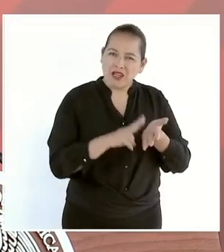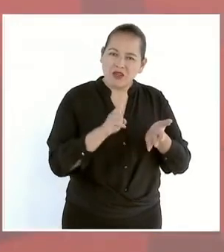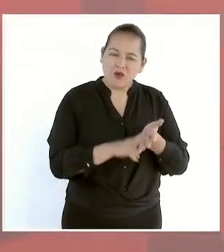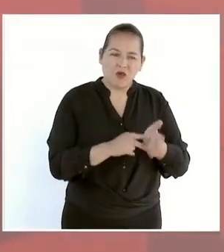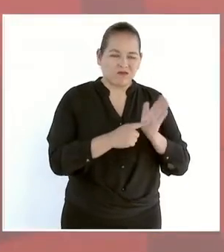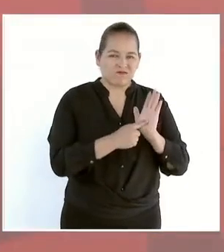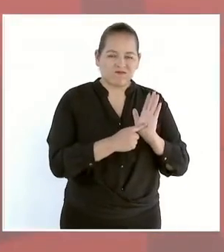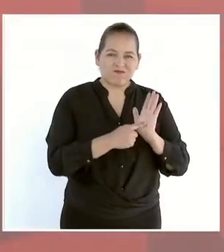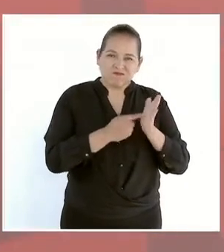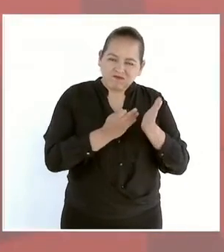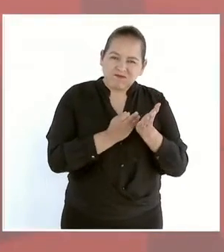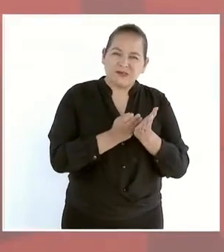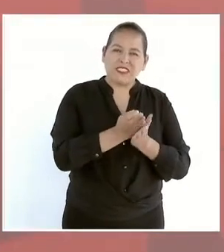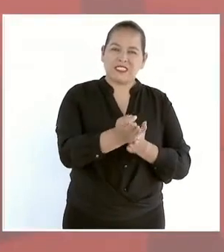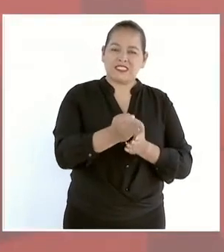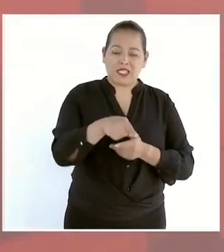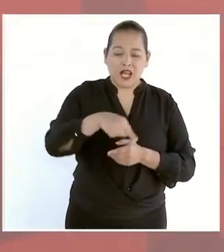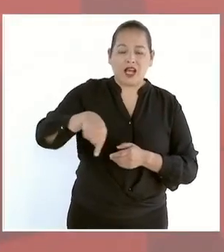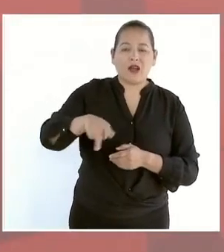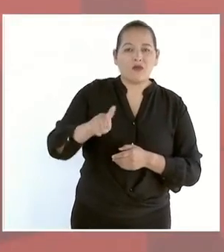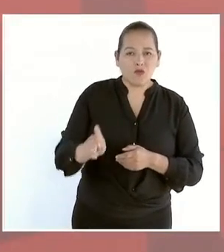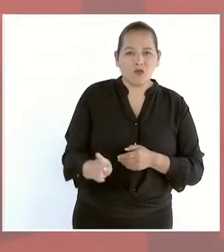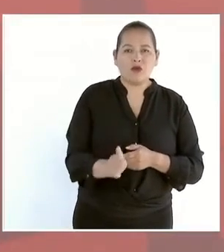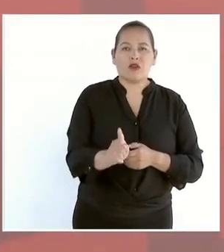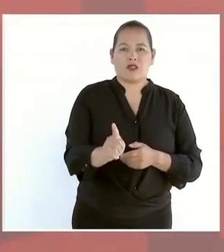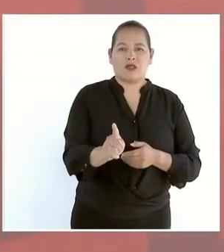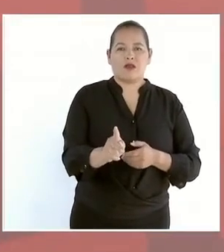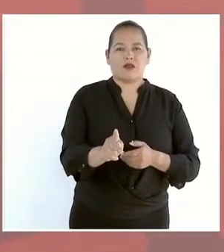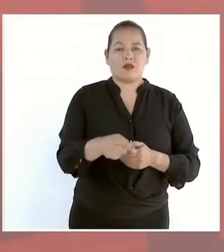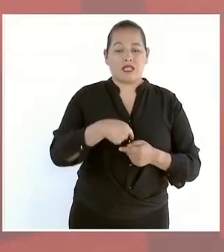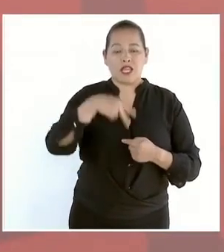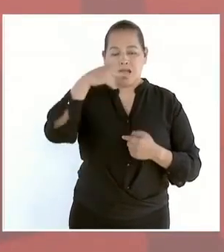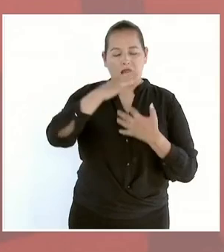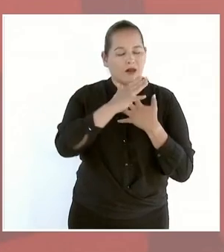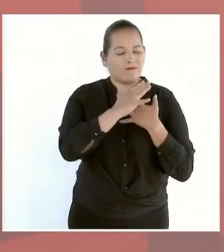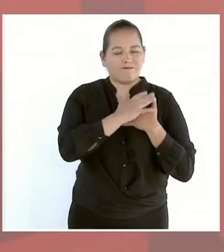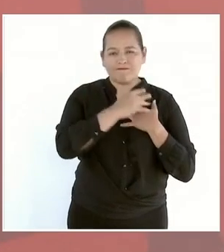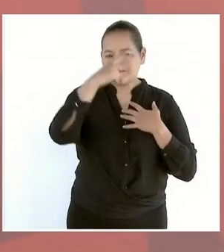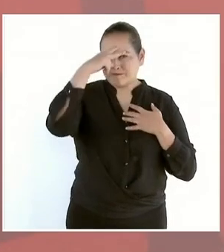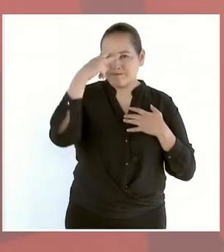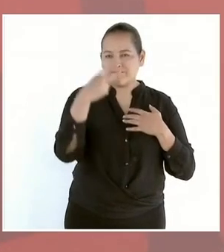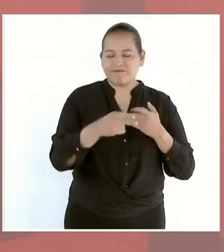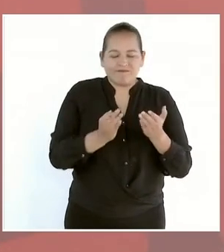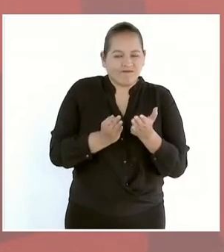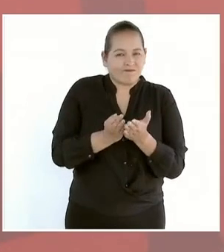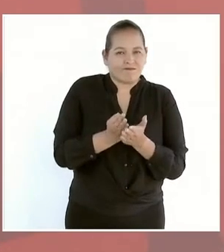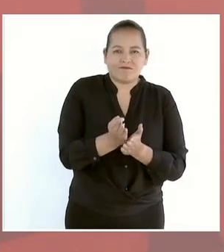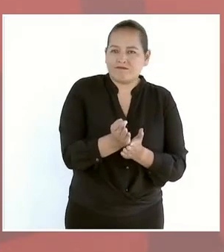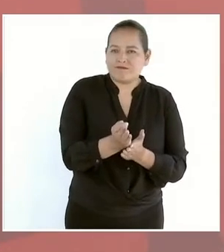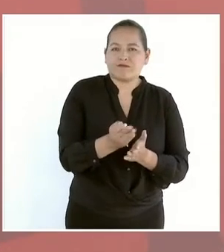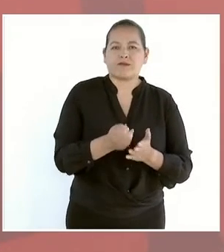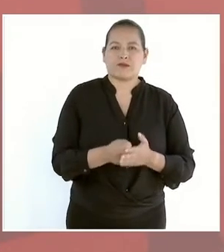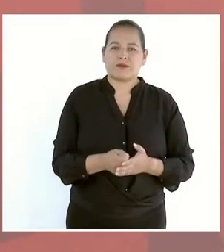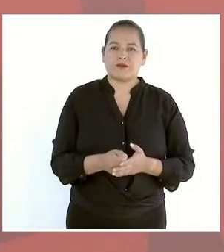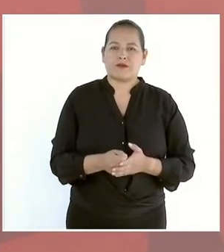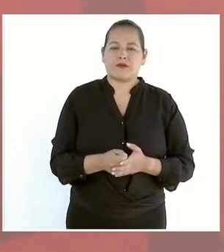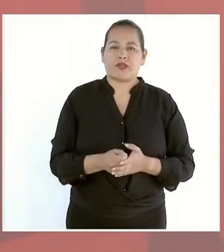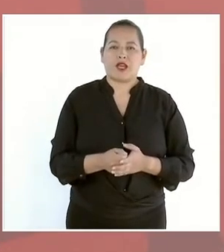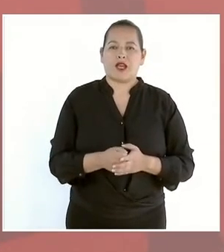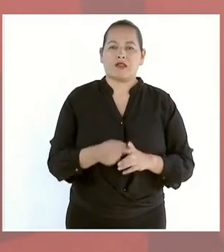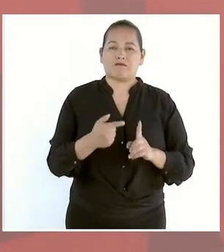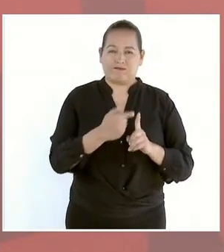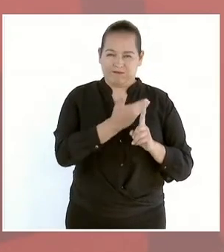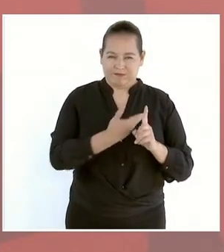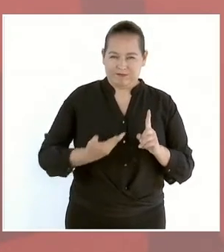lealtad al pueblo y de amor a la patria su voluntad era